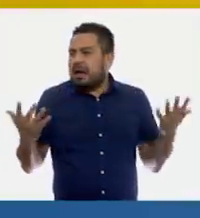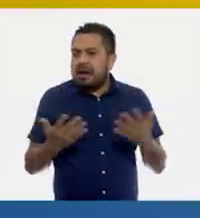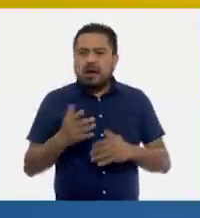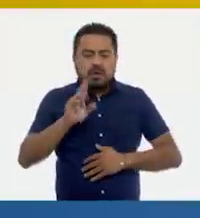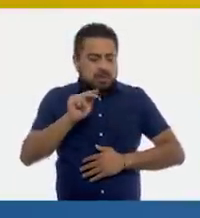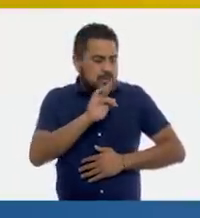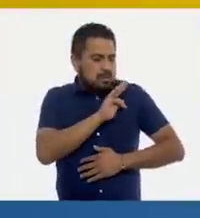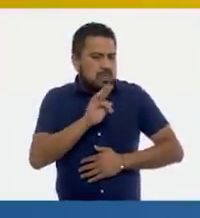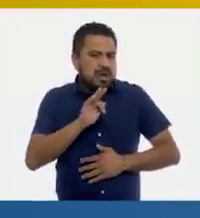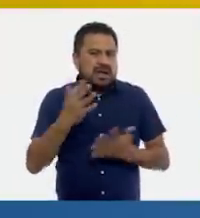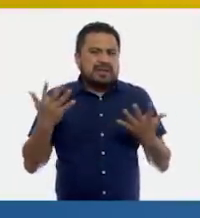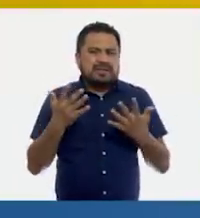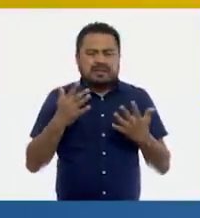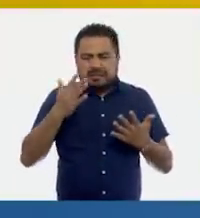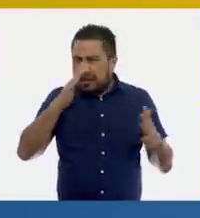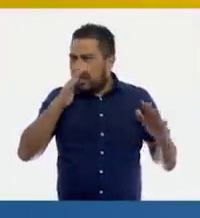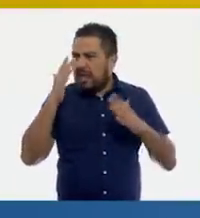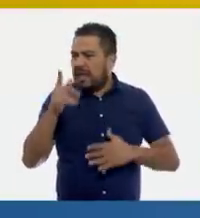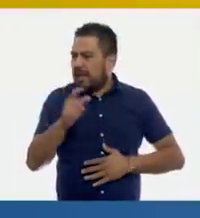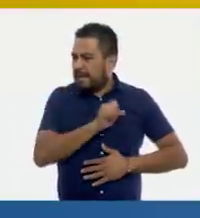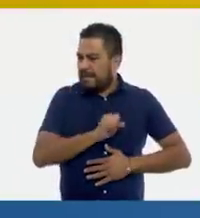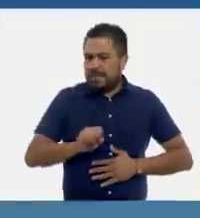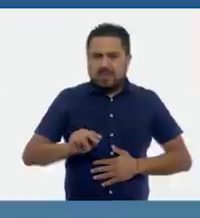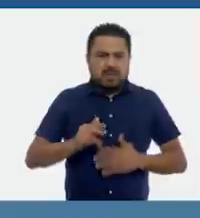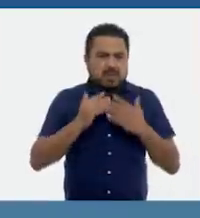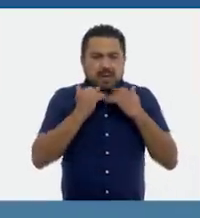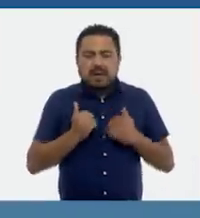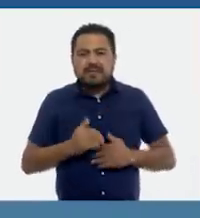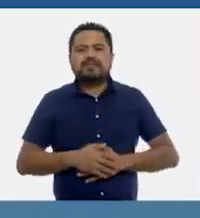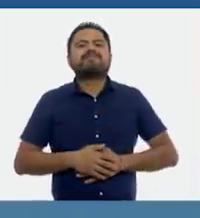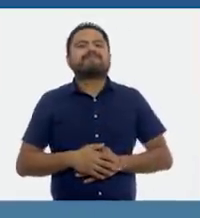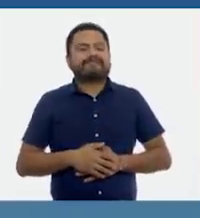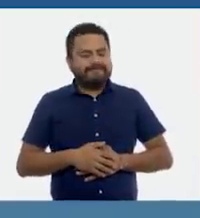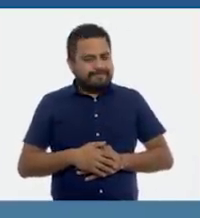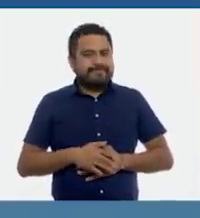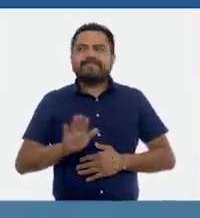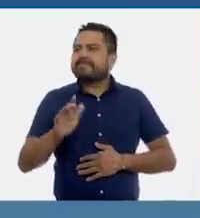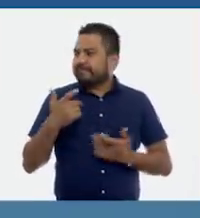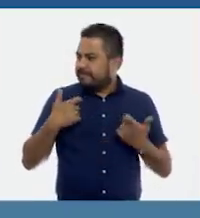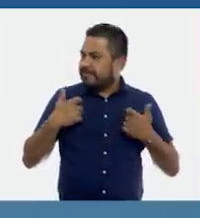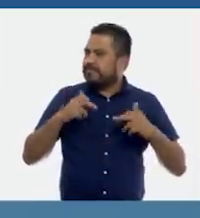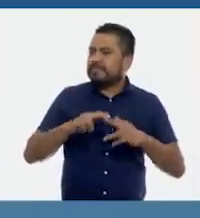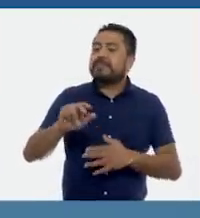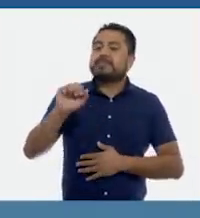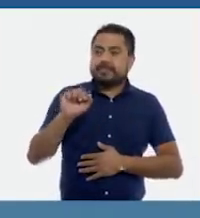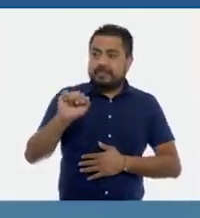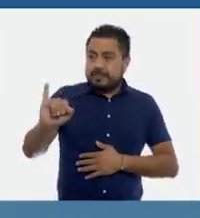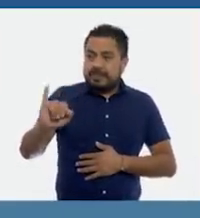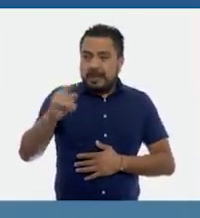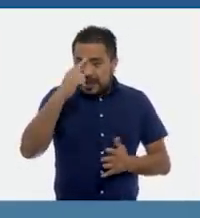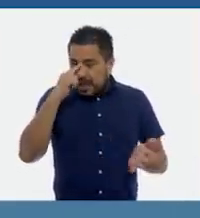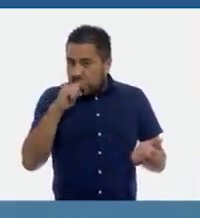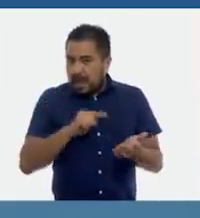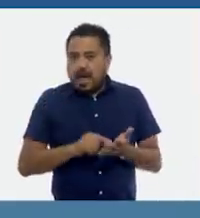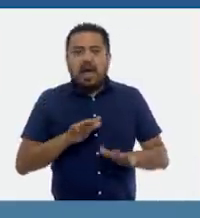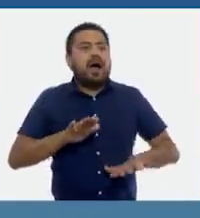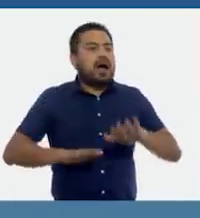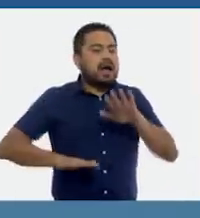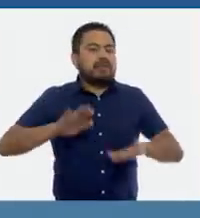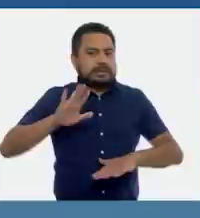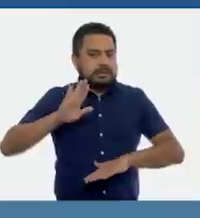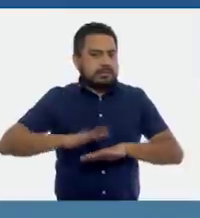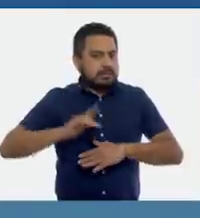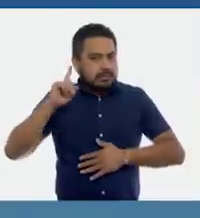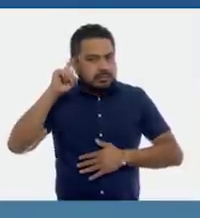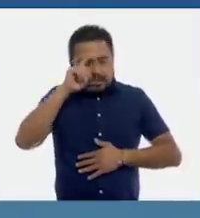no por hacer travesuras eres malo, ¿no, Ton? Chispas, maestra. Sí, creo que a veces es